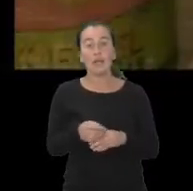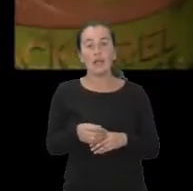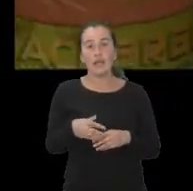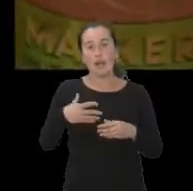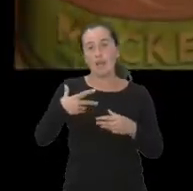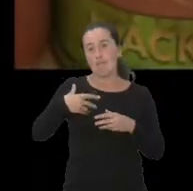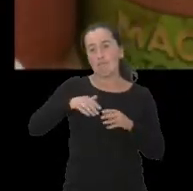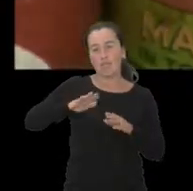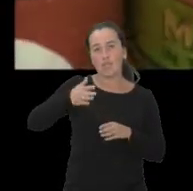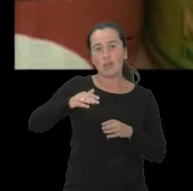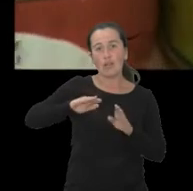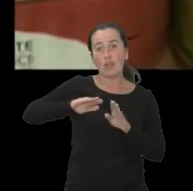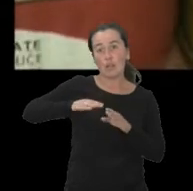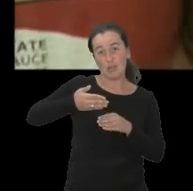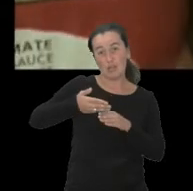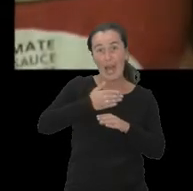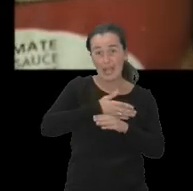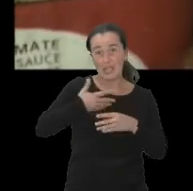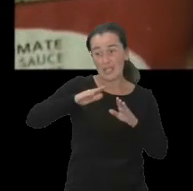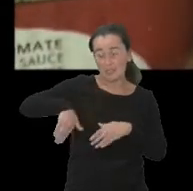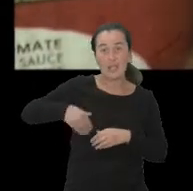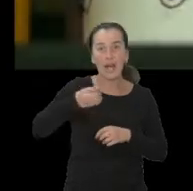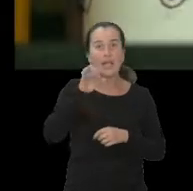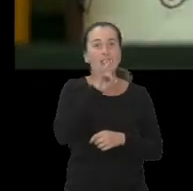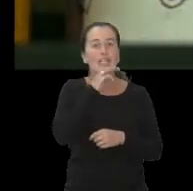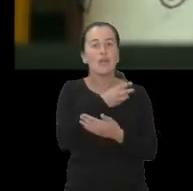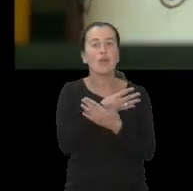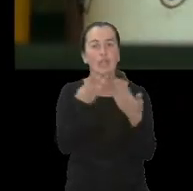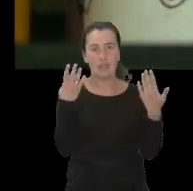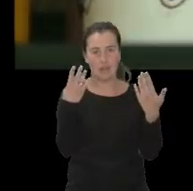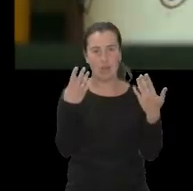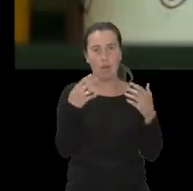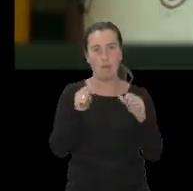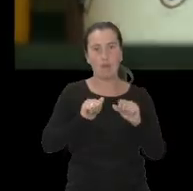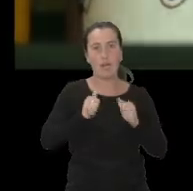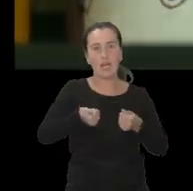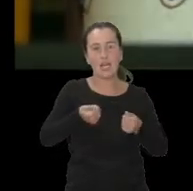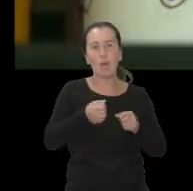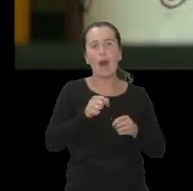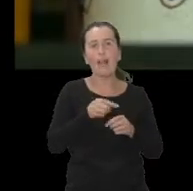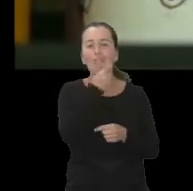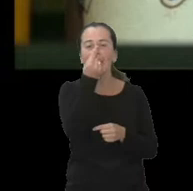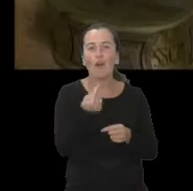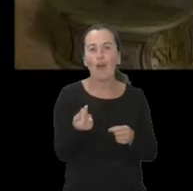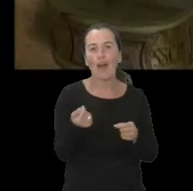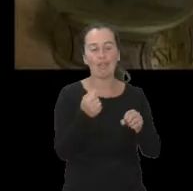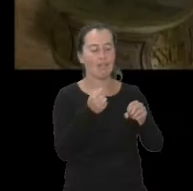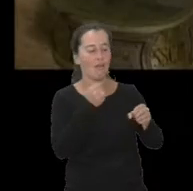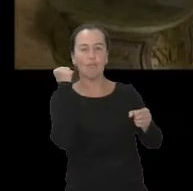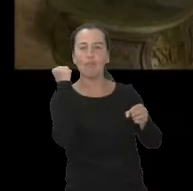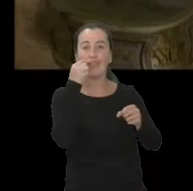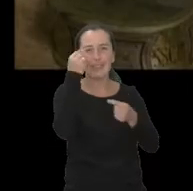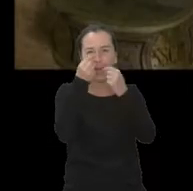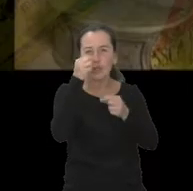Antes de que a finales del siglo XIX se extendiera el empleo de la litografía para imprimir la decoración y datos